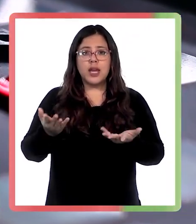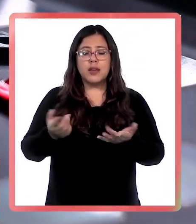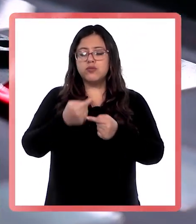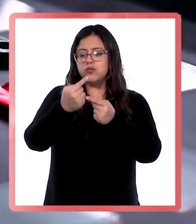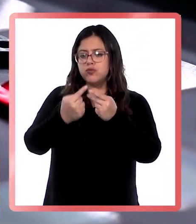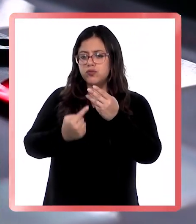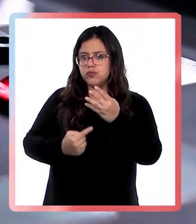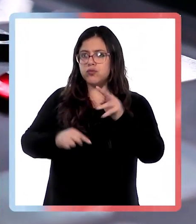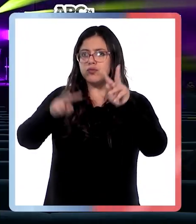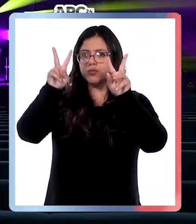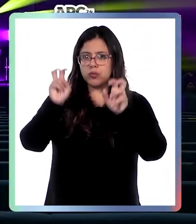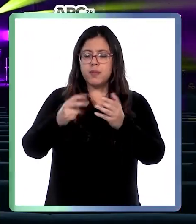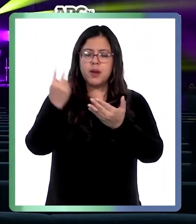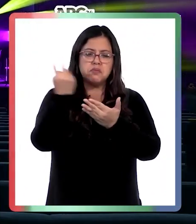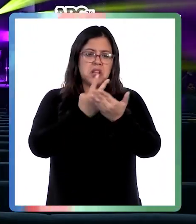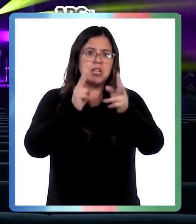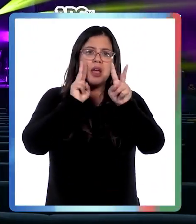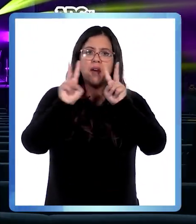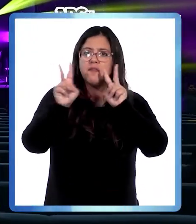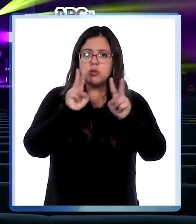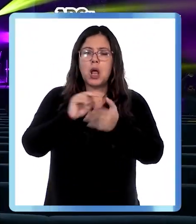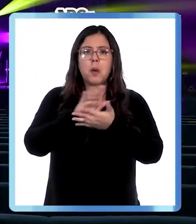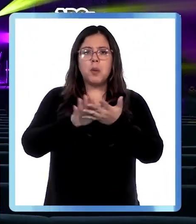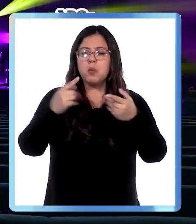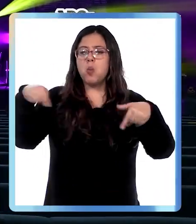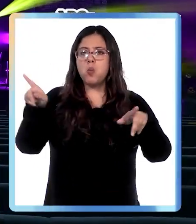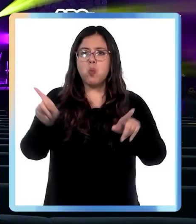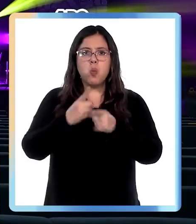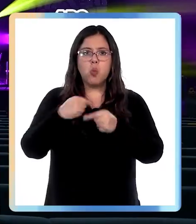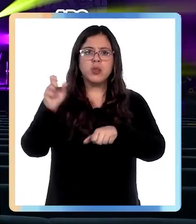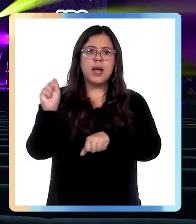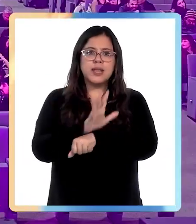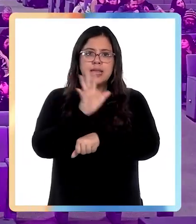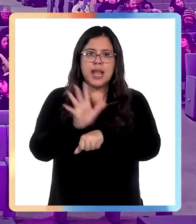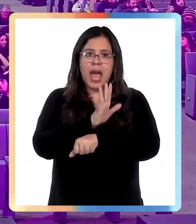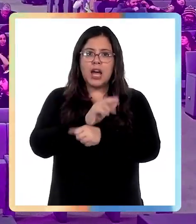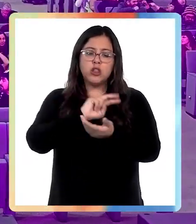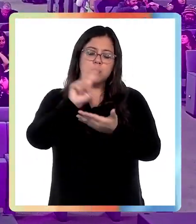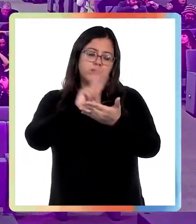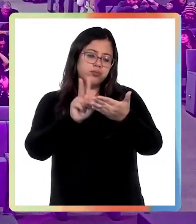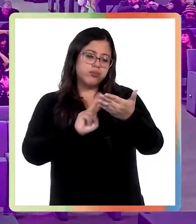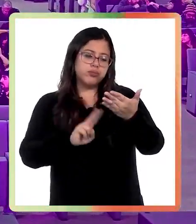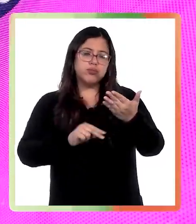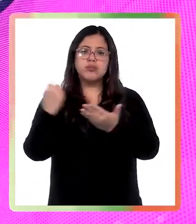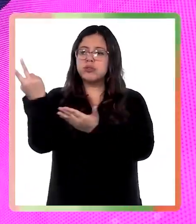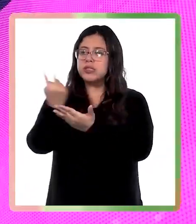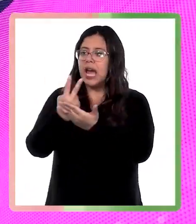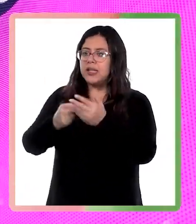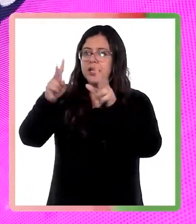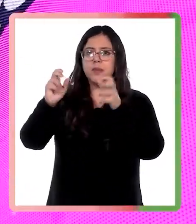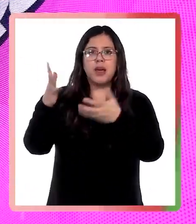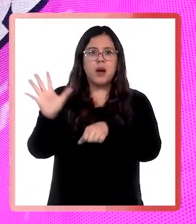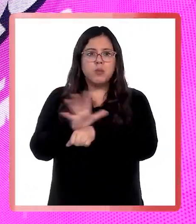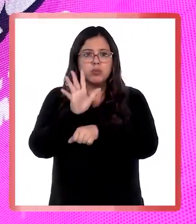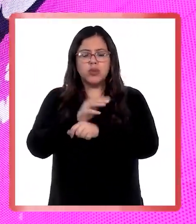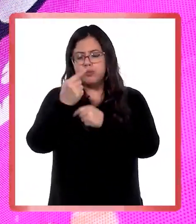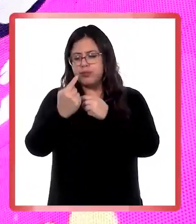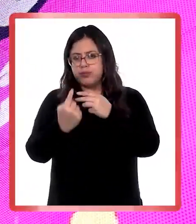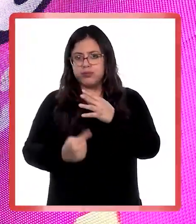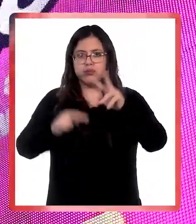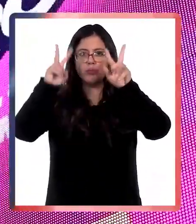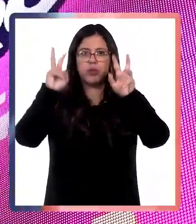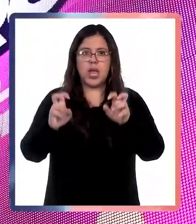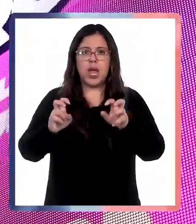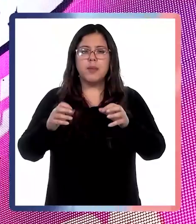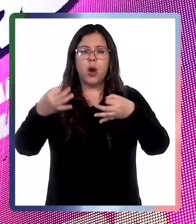contemplará diversas disciplinas de las artes visuales como son la música teatro literatura y artes escénicas con una gama